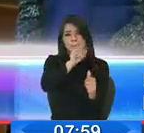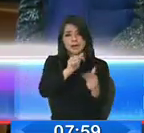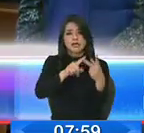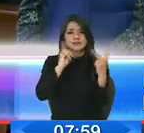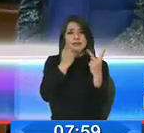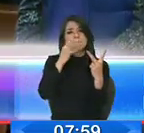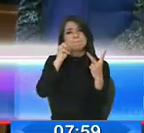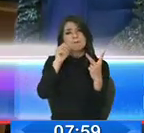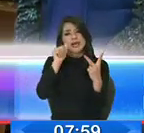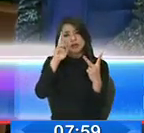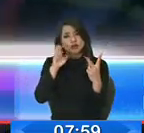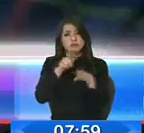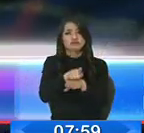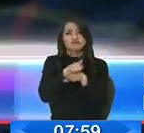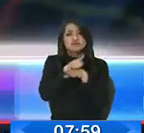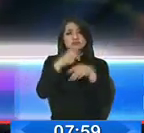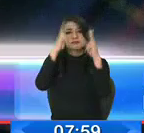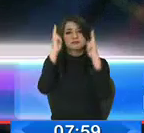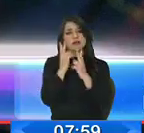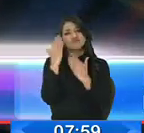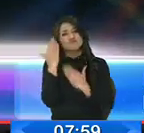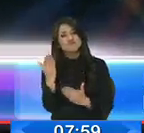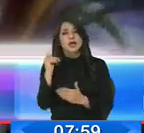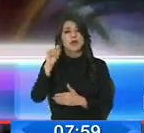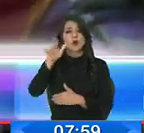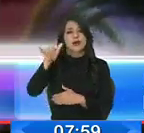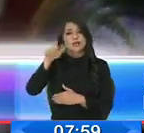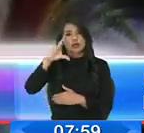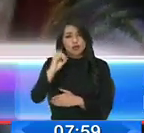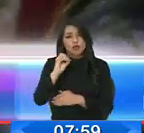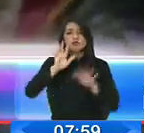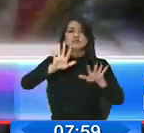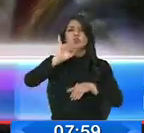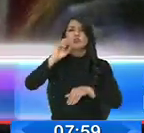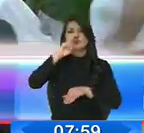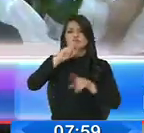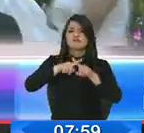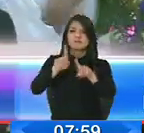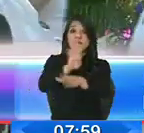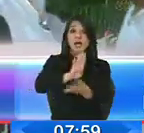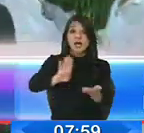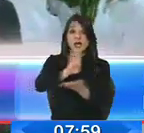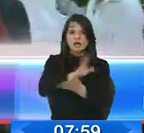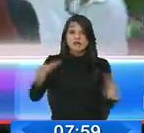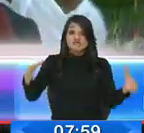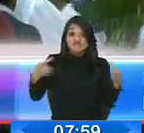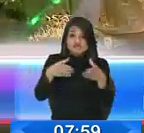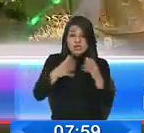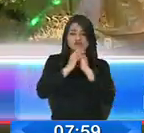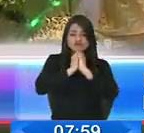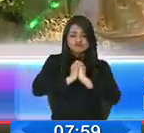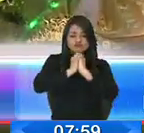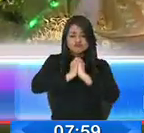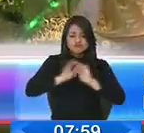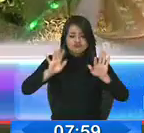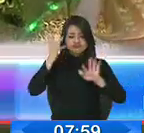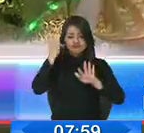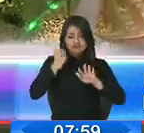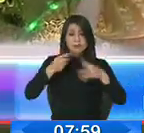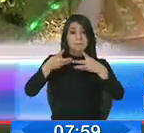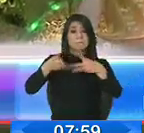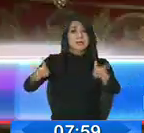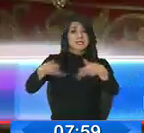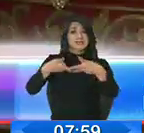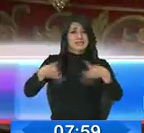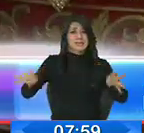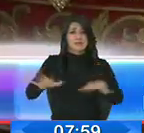Recolecta, El Panecillo, Aguarico, 5 de Junio, entre otros, que rezan las novenas alrededor del gigante pesebre que se